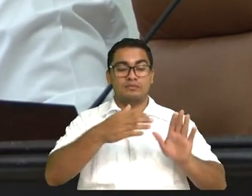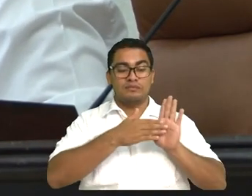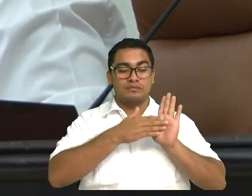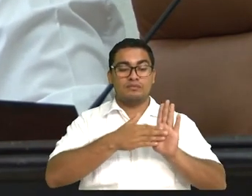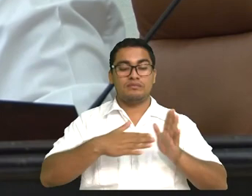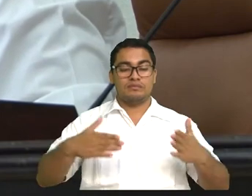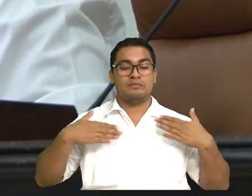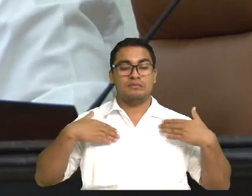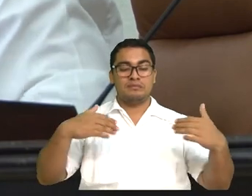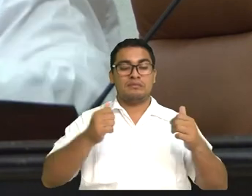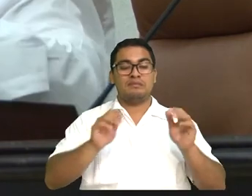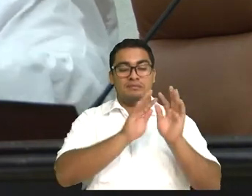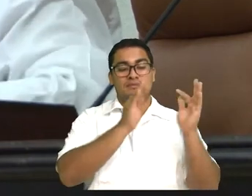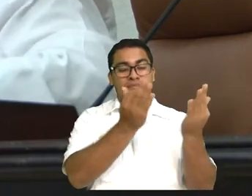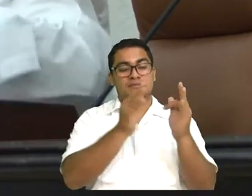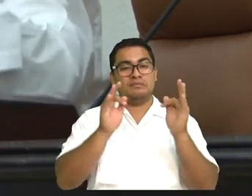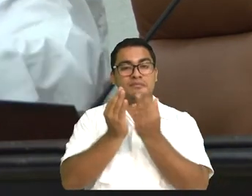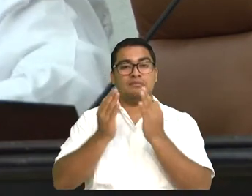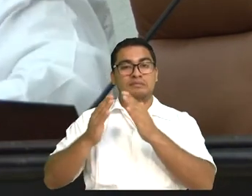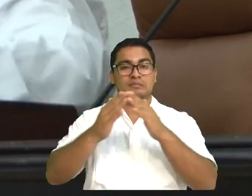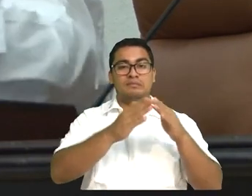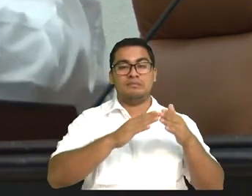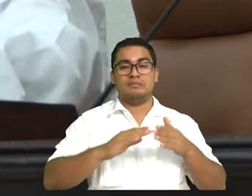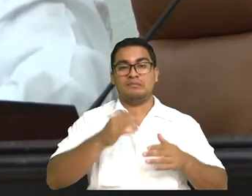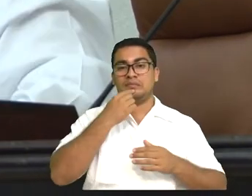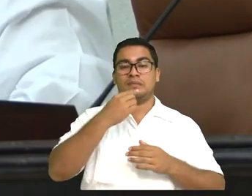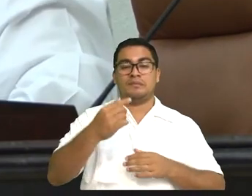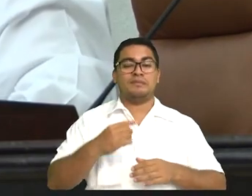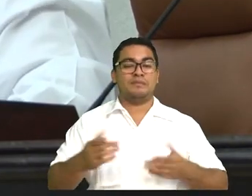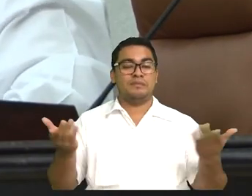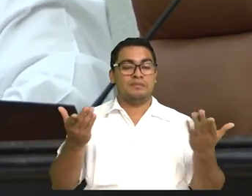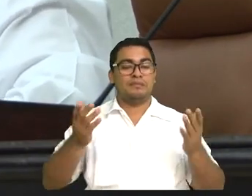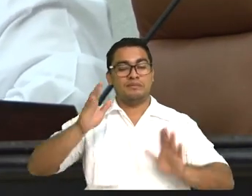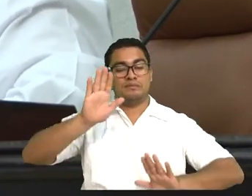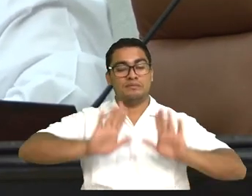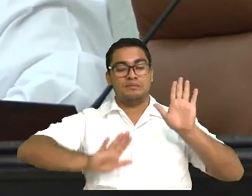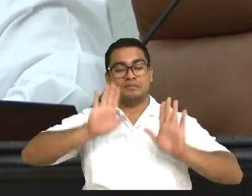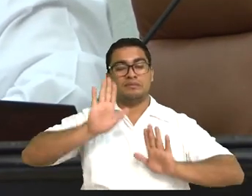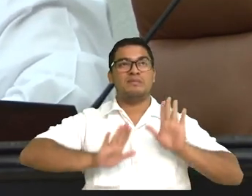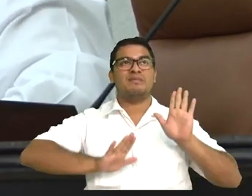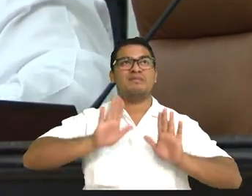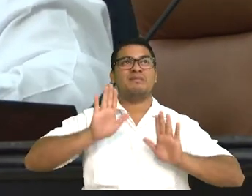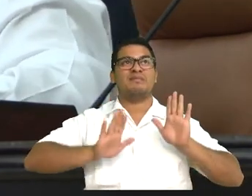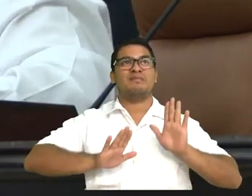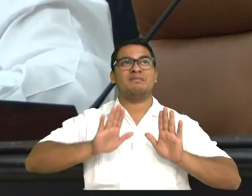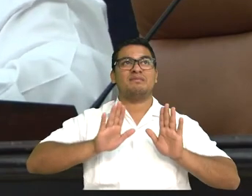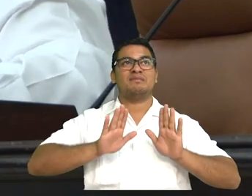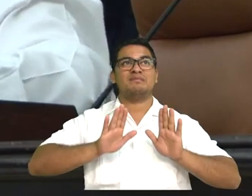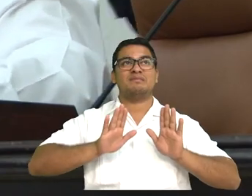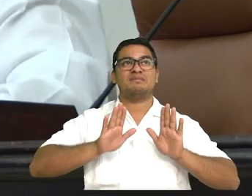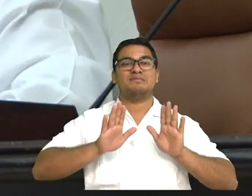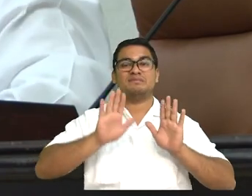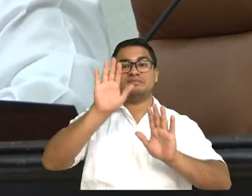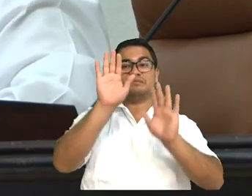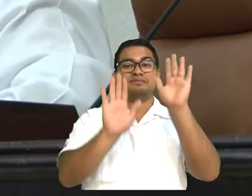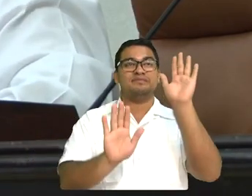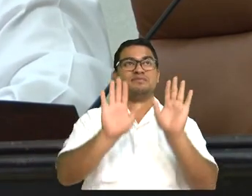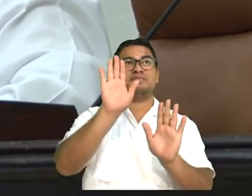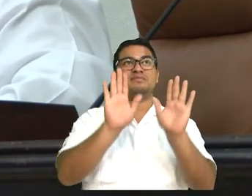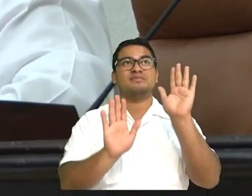salud familiar y comunitario y la participación. Y la